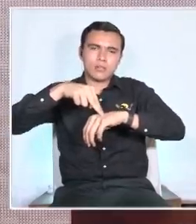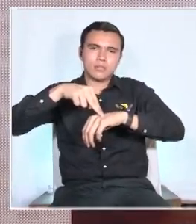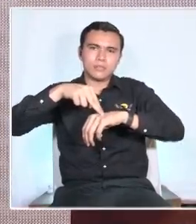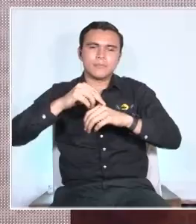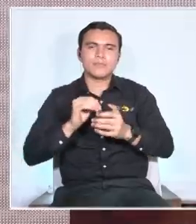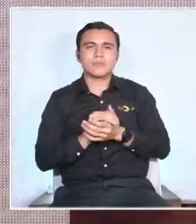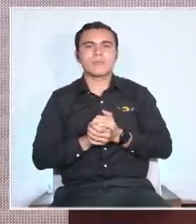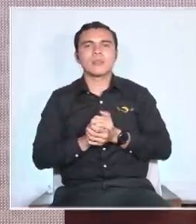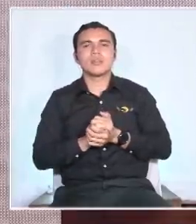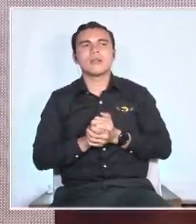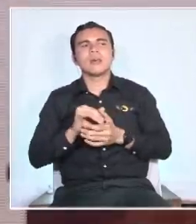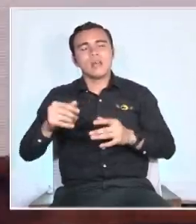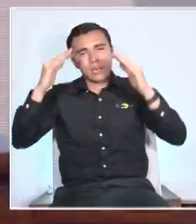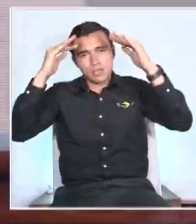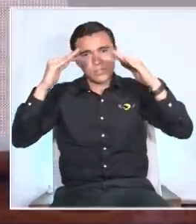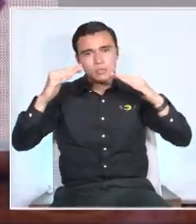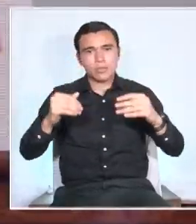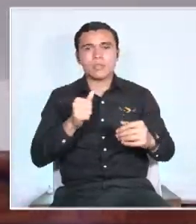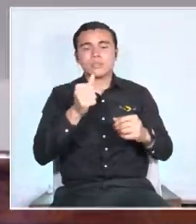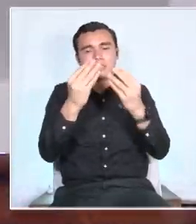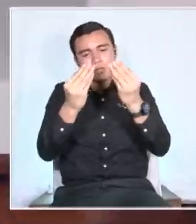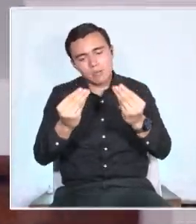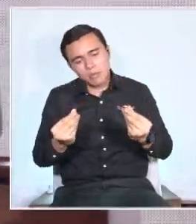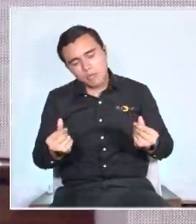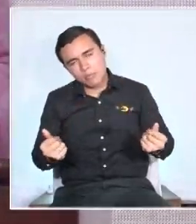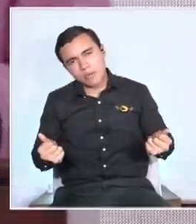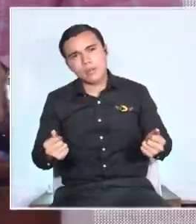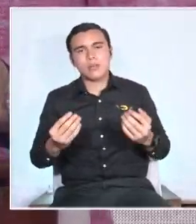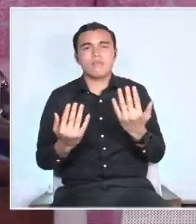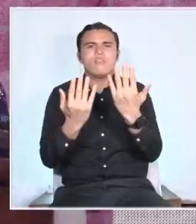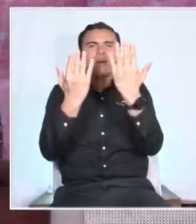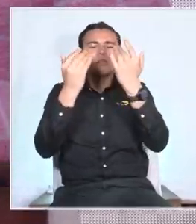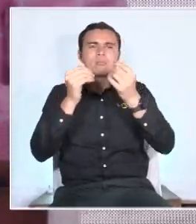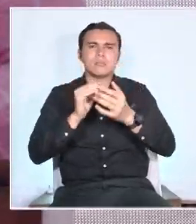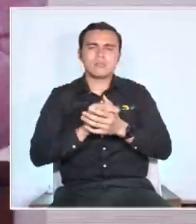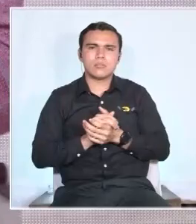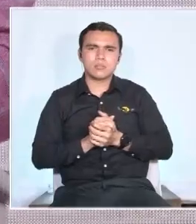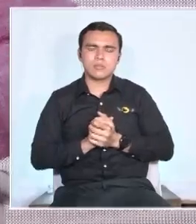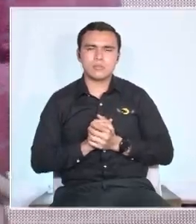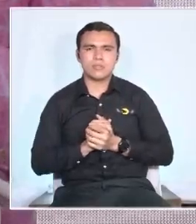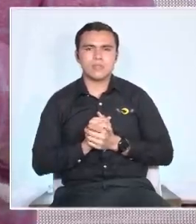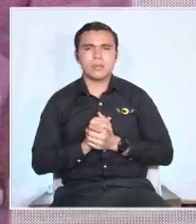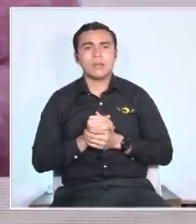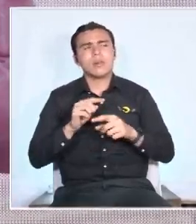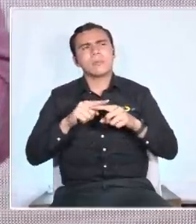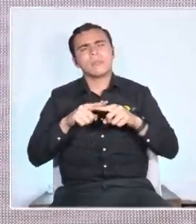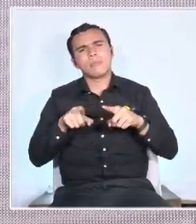en lo natural, las lluvias apagan el fuego. Aleluya.